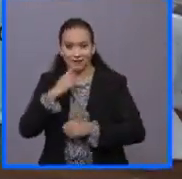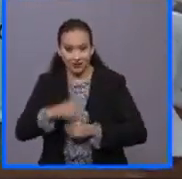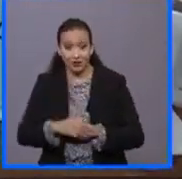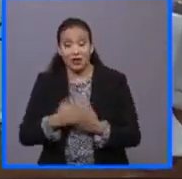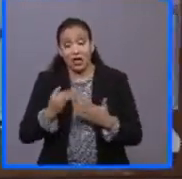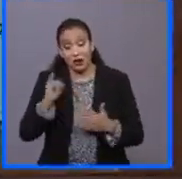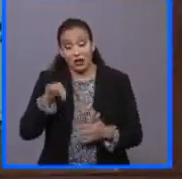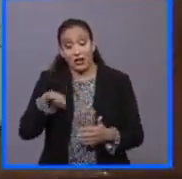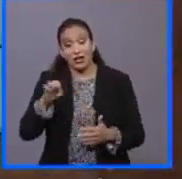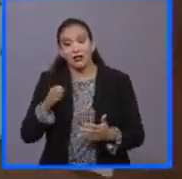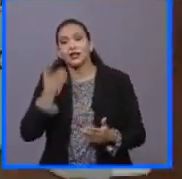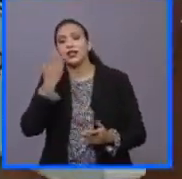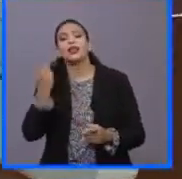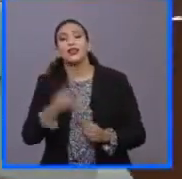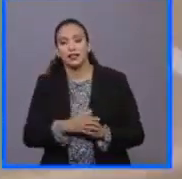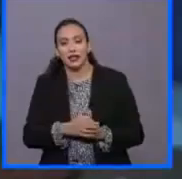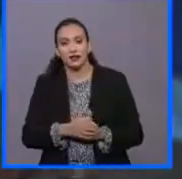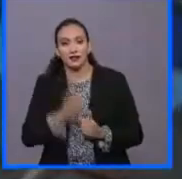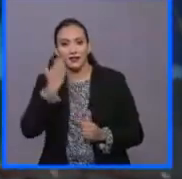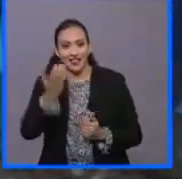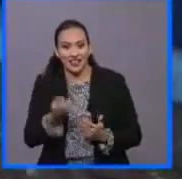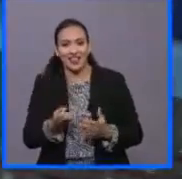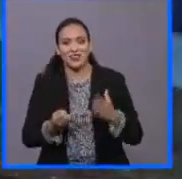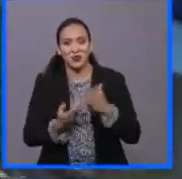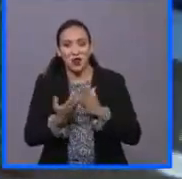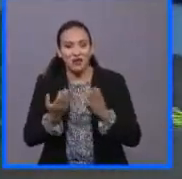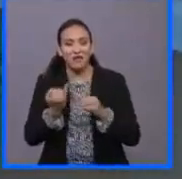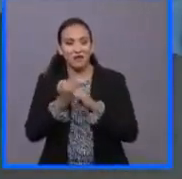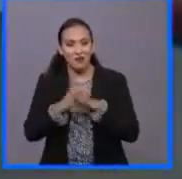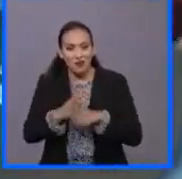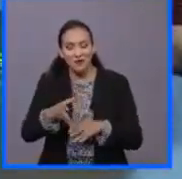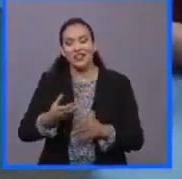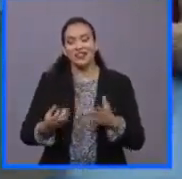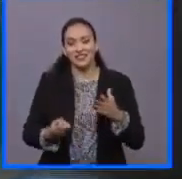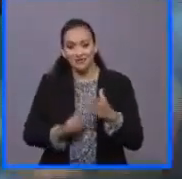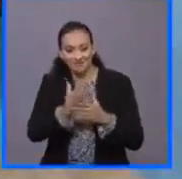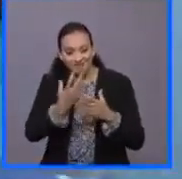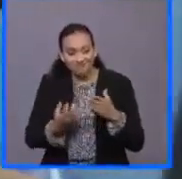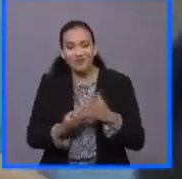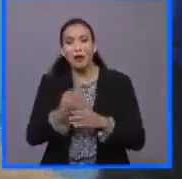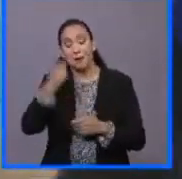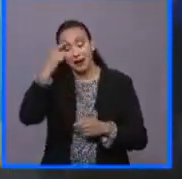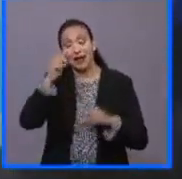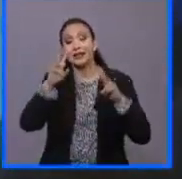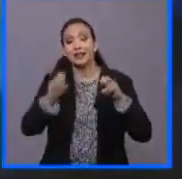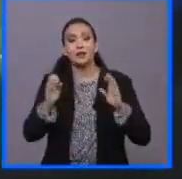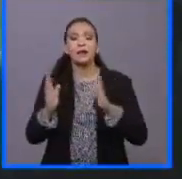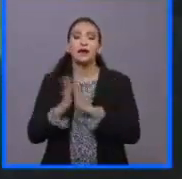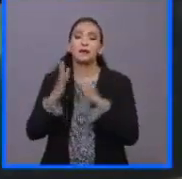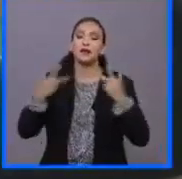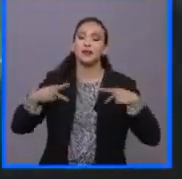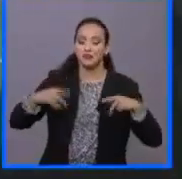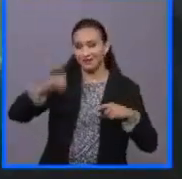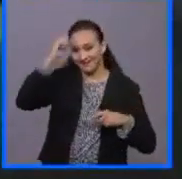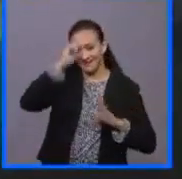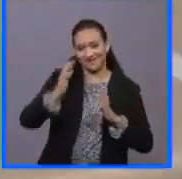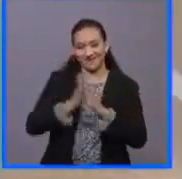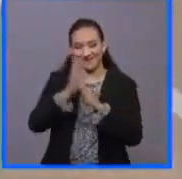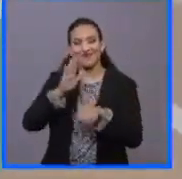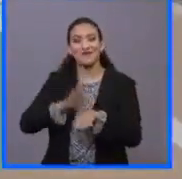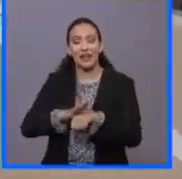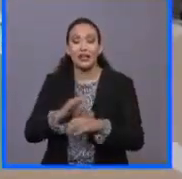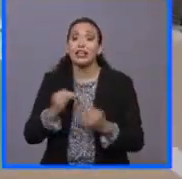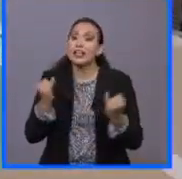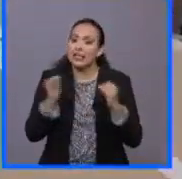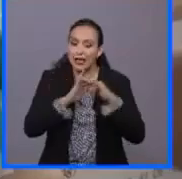que el INE busca mantenerse a la vanguardia en materia de innovación electoral, de participación ciudadana y en el terreno